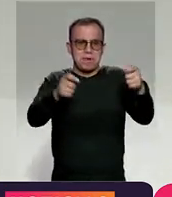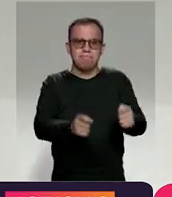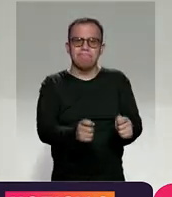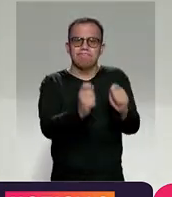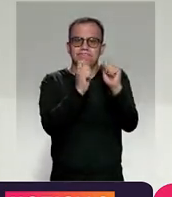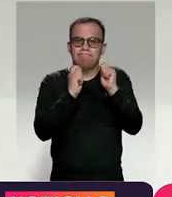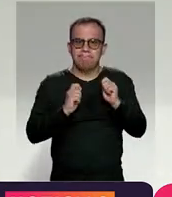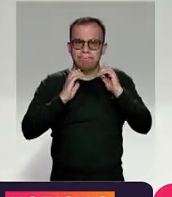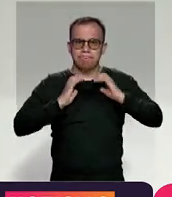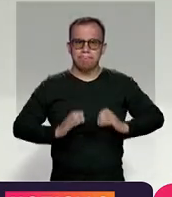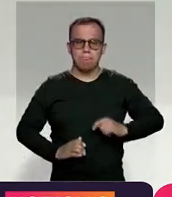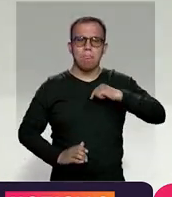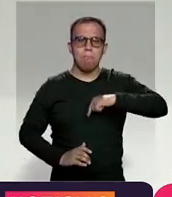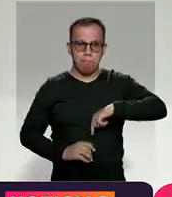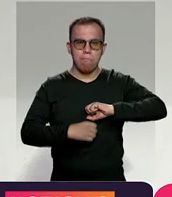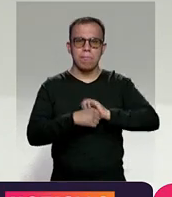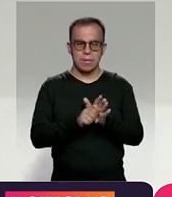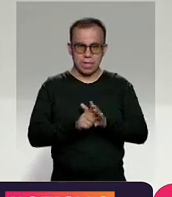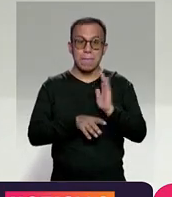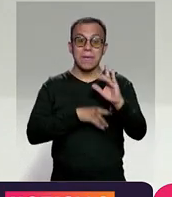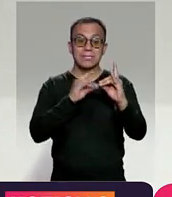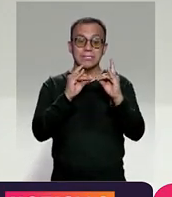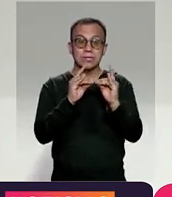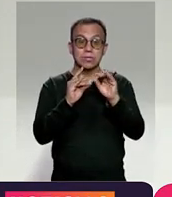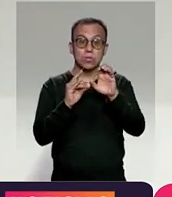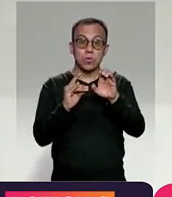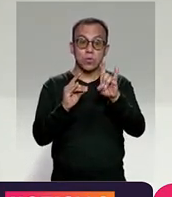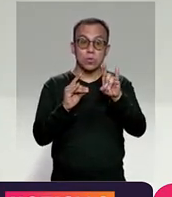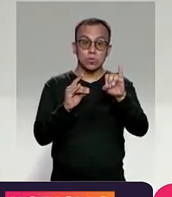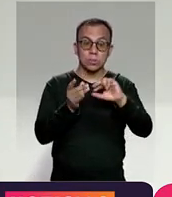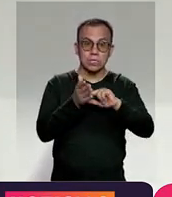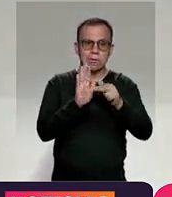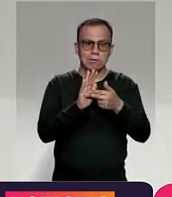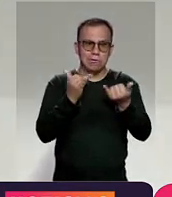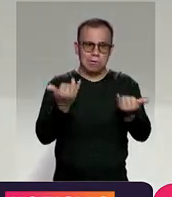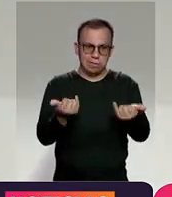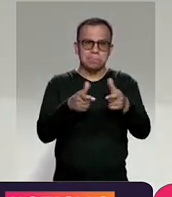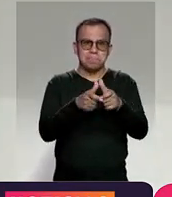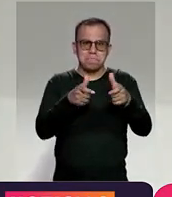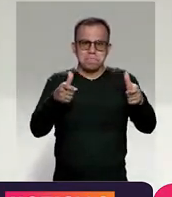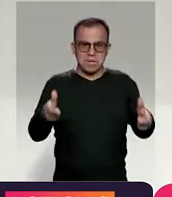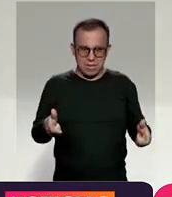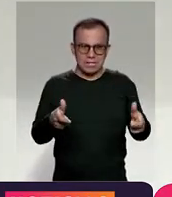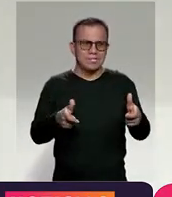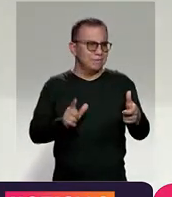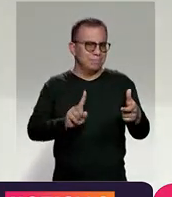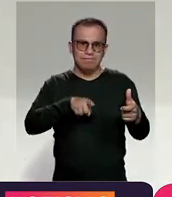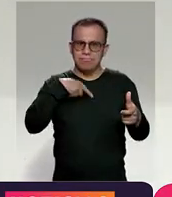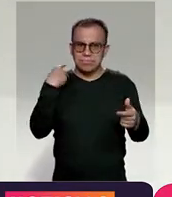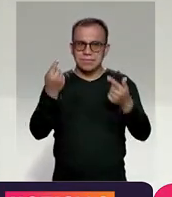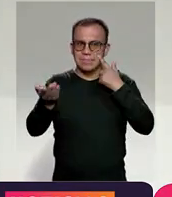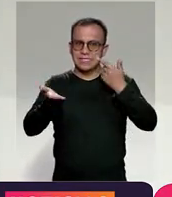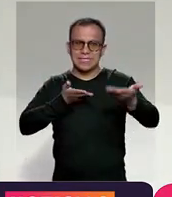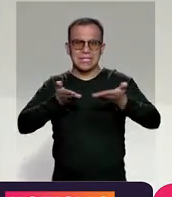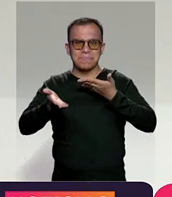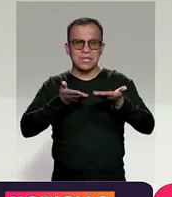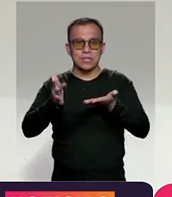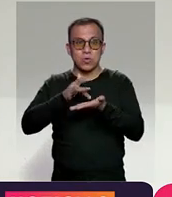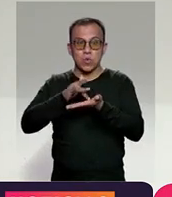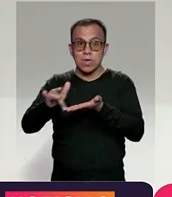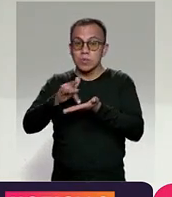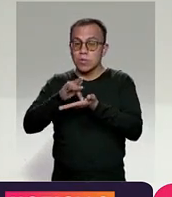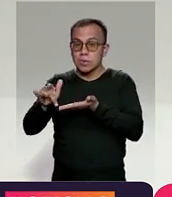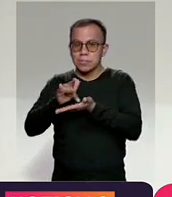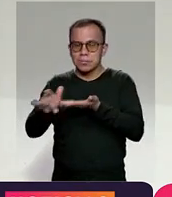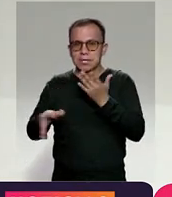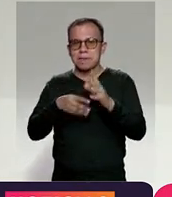se aumentó el porcentaje de ocupación de las unidades de cuidado intensivo, hay una sobresaturación de los servicios de urgencia, a